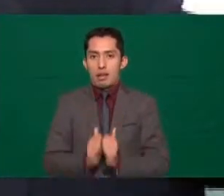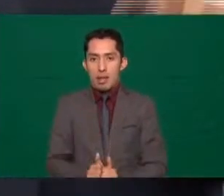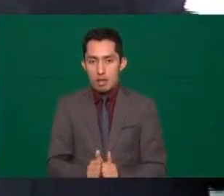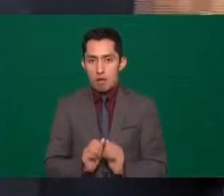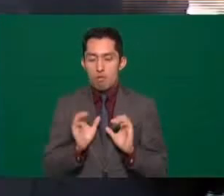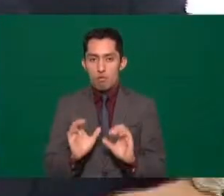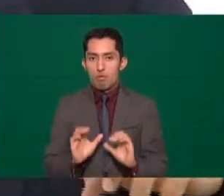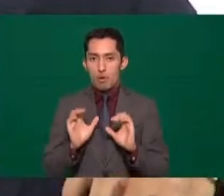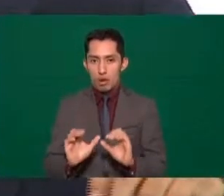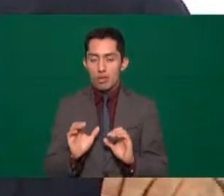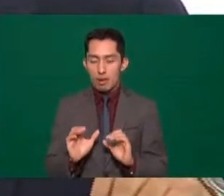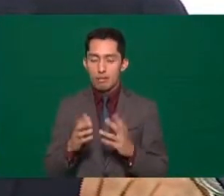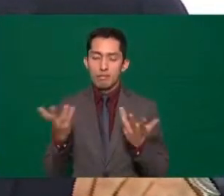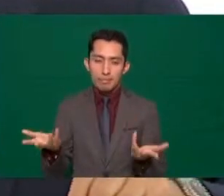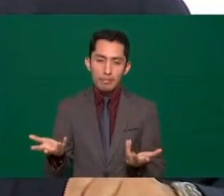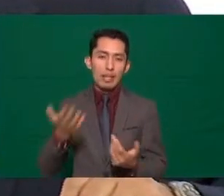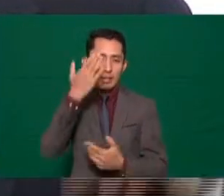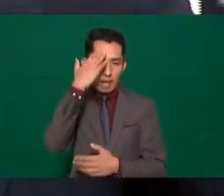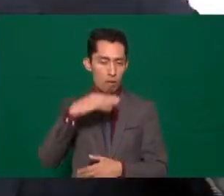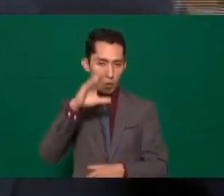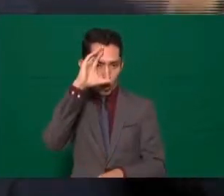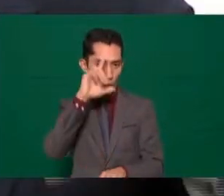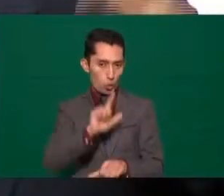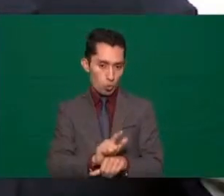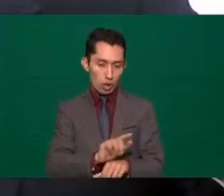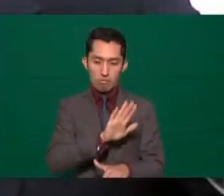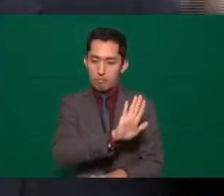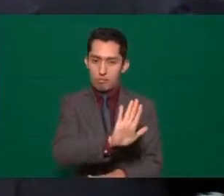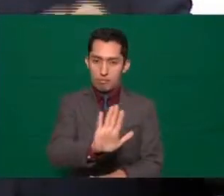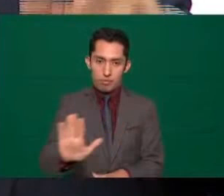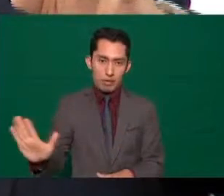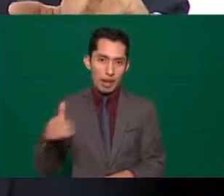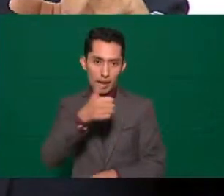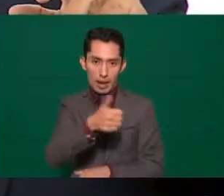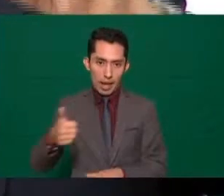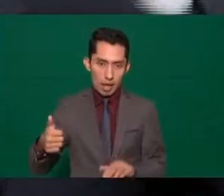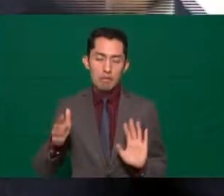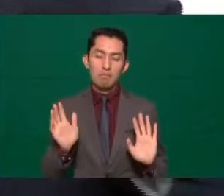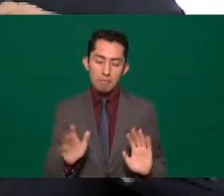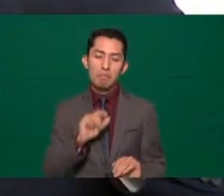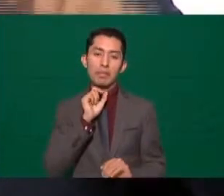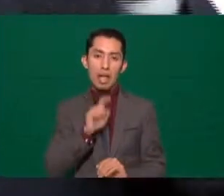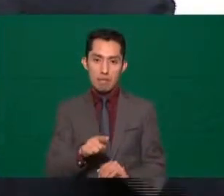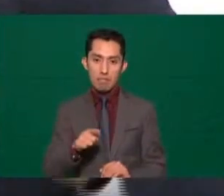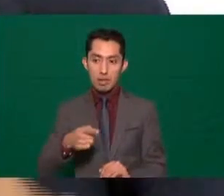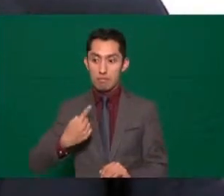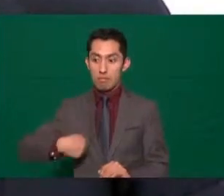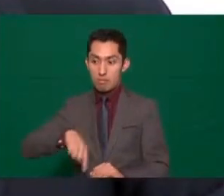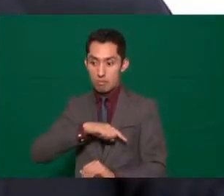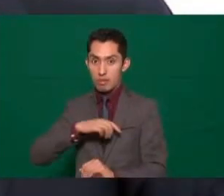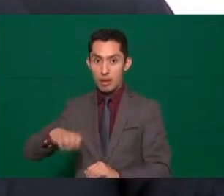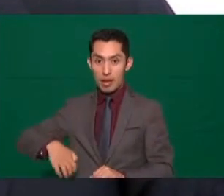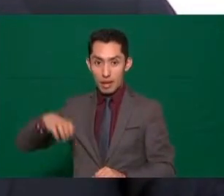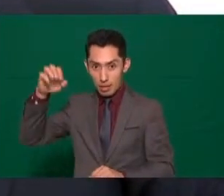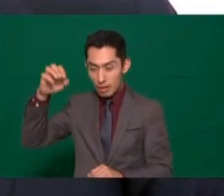Precisamente por nuestras culturas, nosotros cuidamos a nuestros ancianos